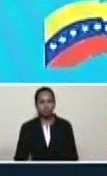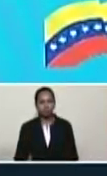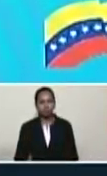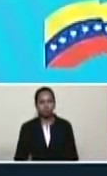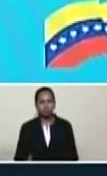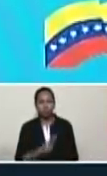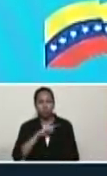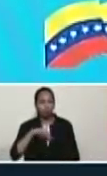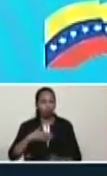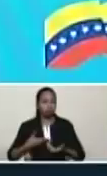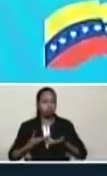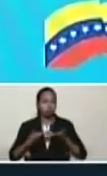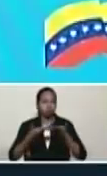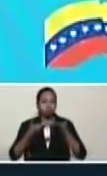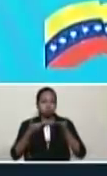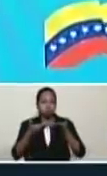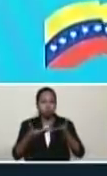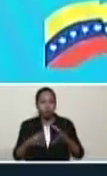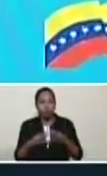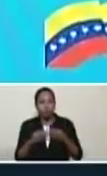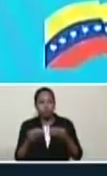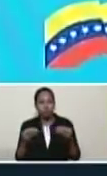Vamos a entregar el hito,